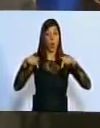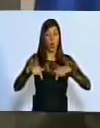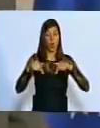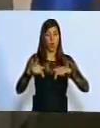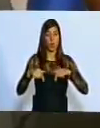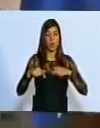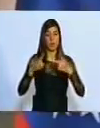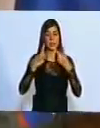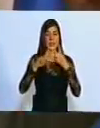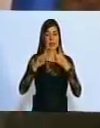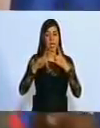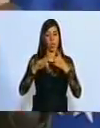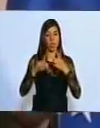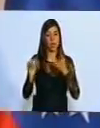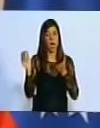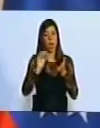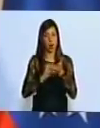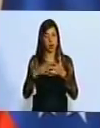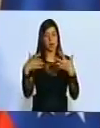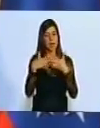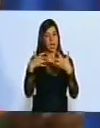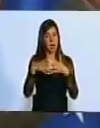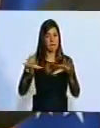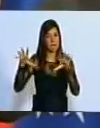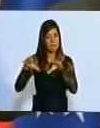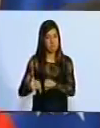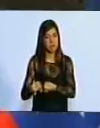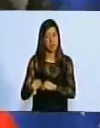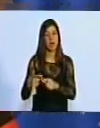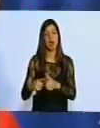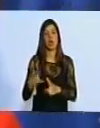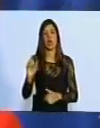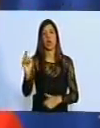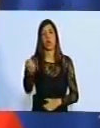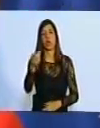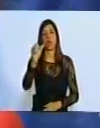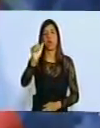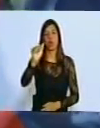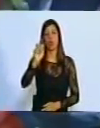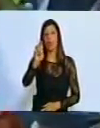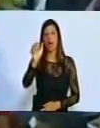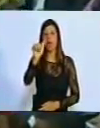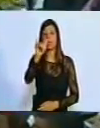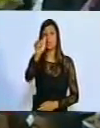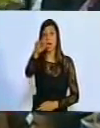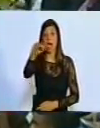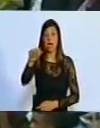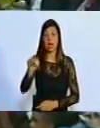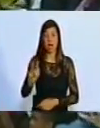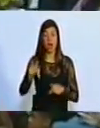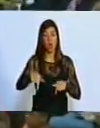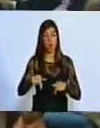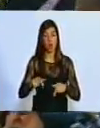una segunda conquista de Guayana. Más que nunca necesitamos hoy una segunda conquista de Guayana.